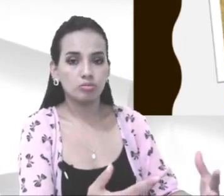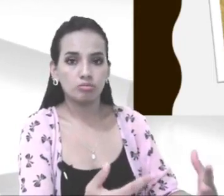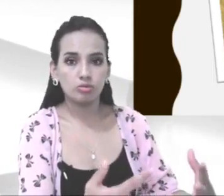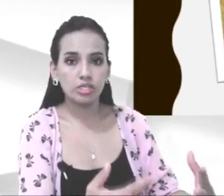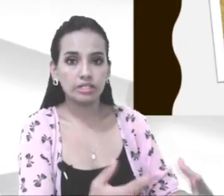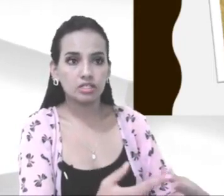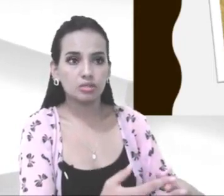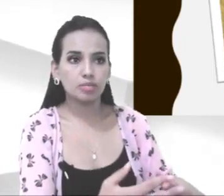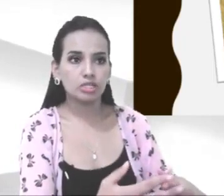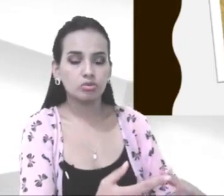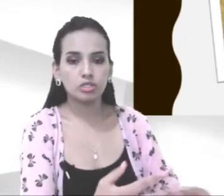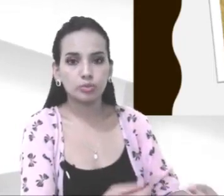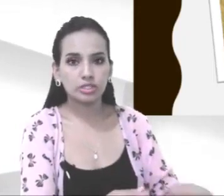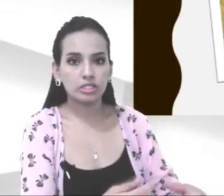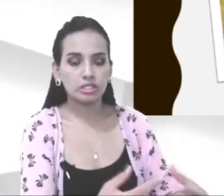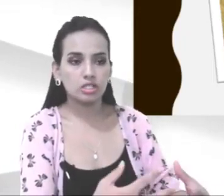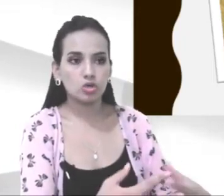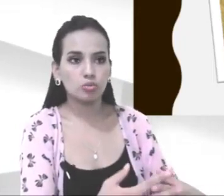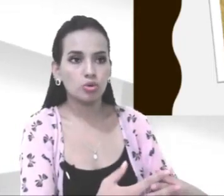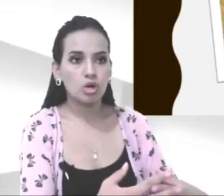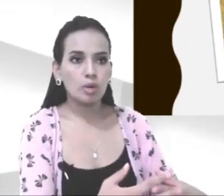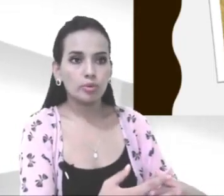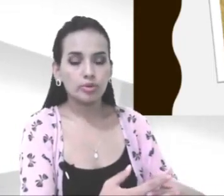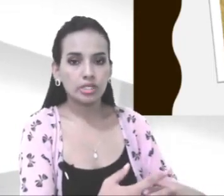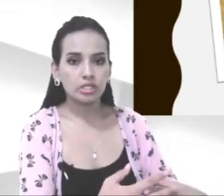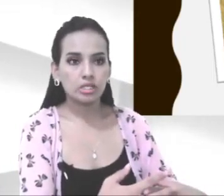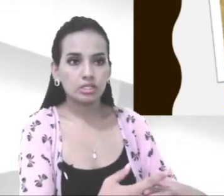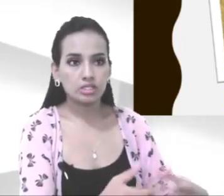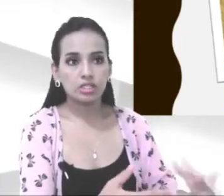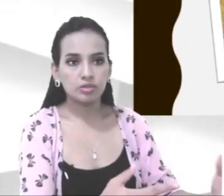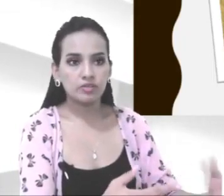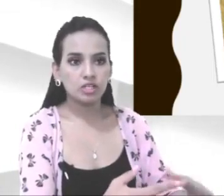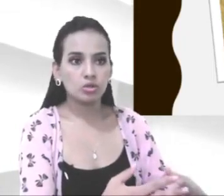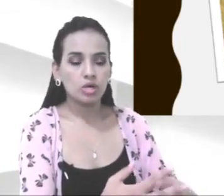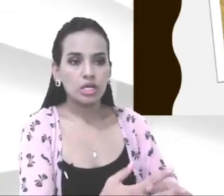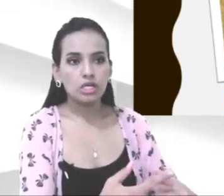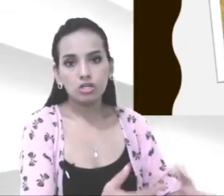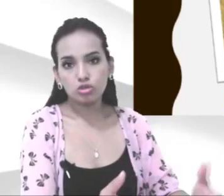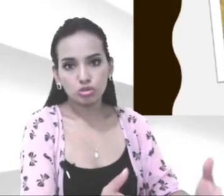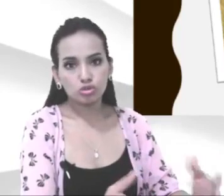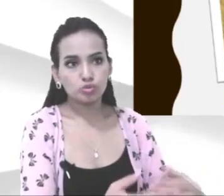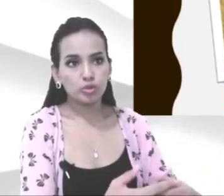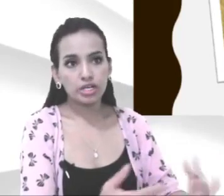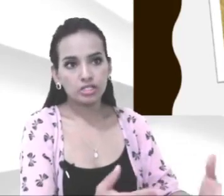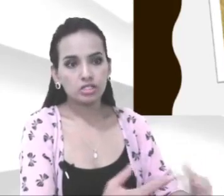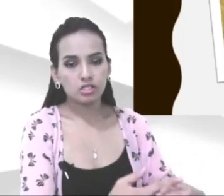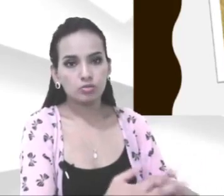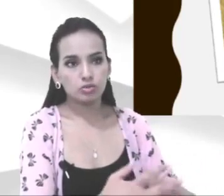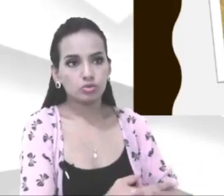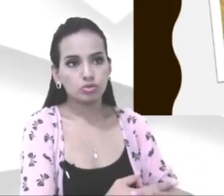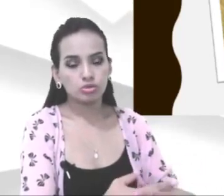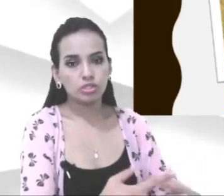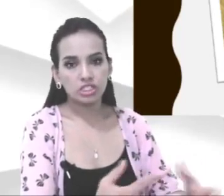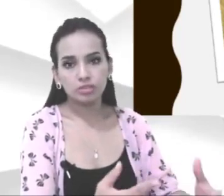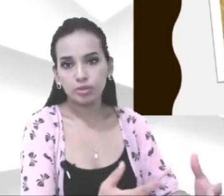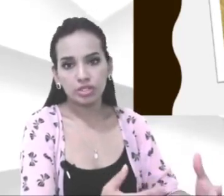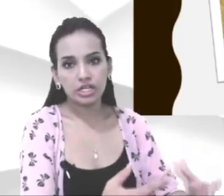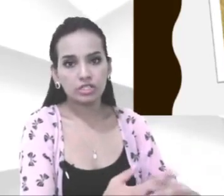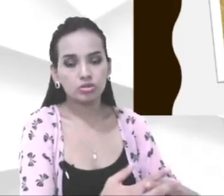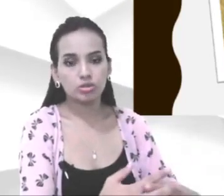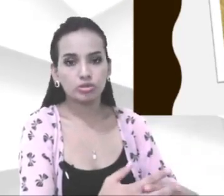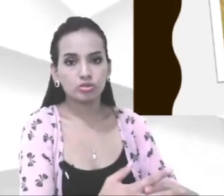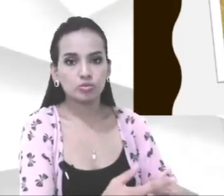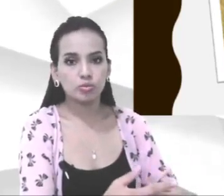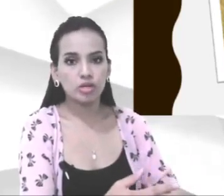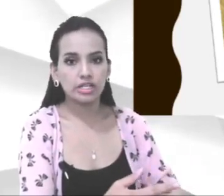de muy altas temperaturas pues él tiene cómo poder seguir viviendo y los osos polares ahí tenemos un oso grizzly pero